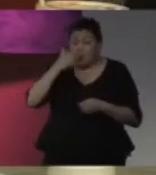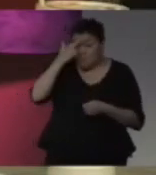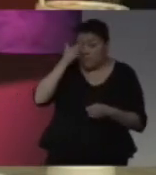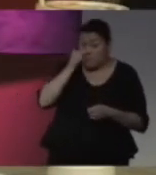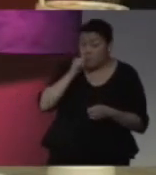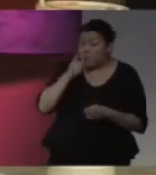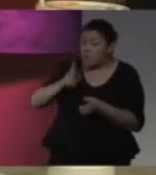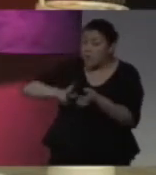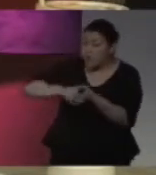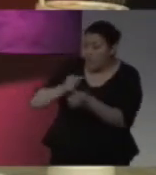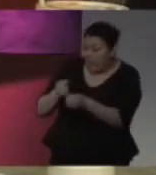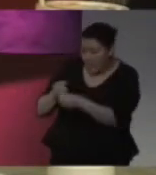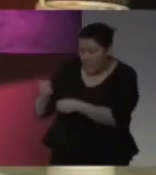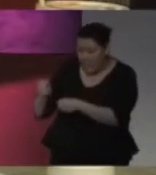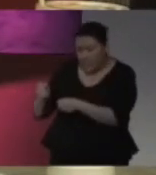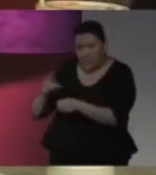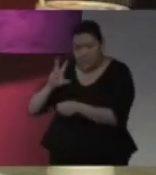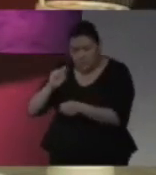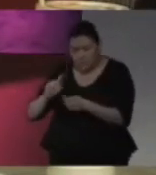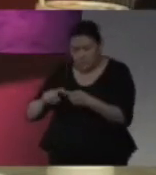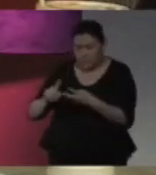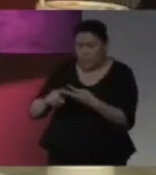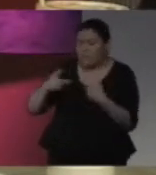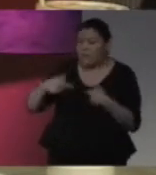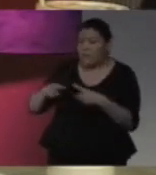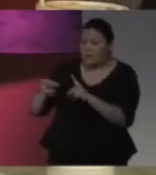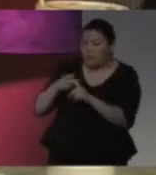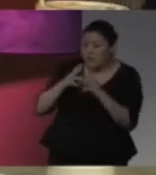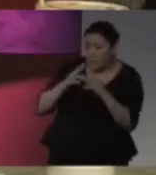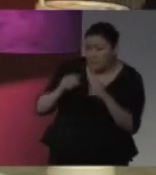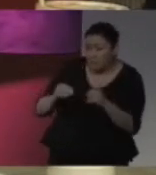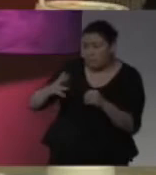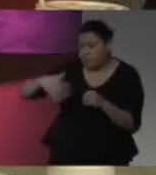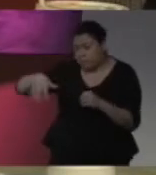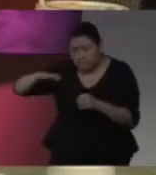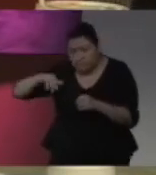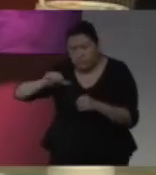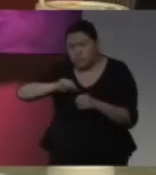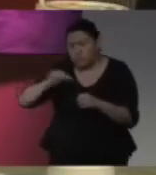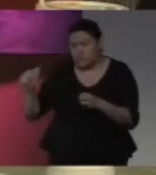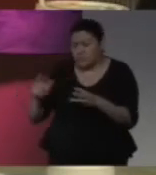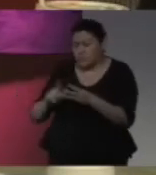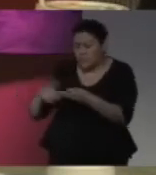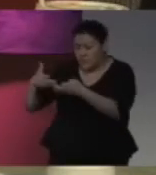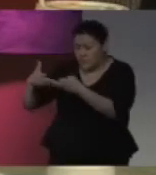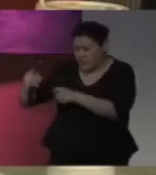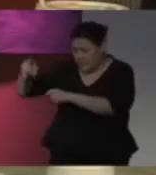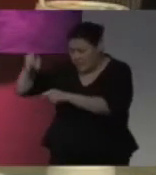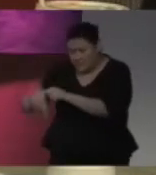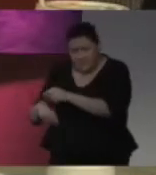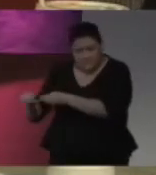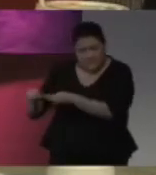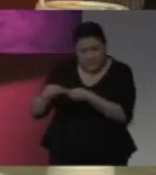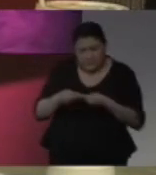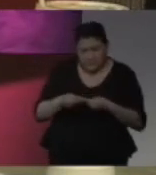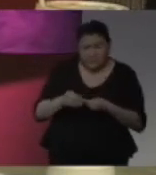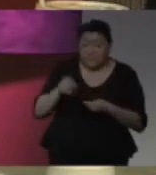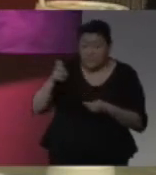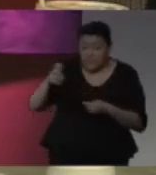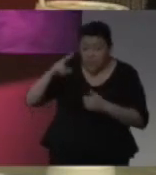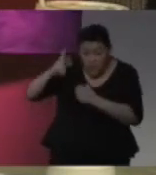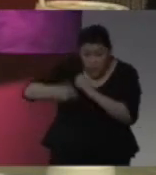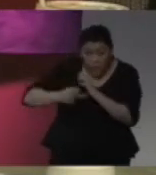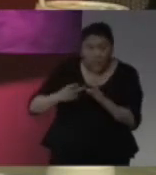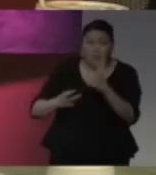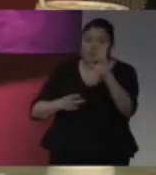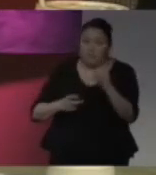derechos humanos, por la búsqueda de los desaparecidos y contra la desposesión de sus tierras. Que no se repita nunca más, ese